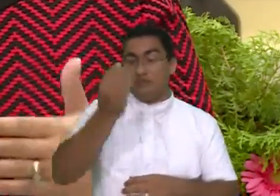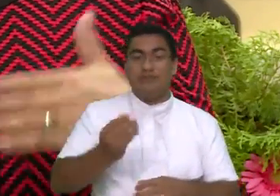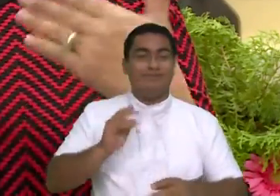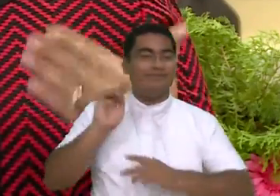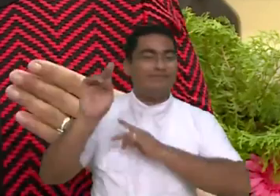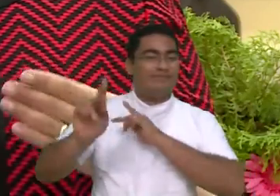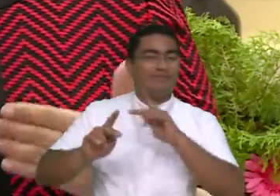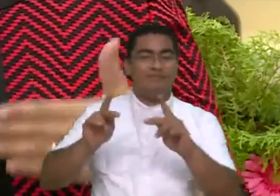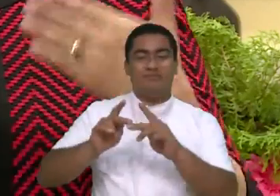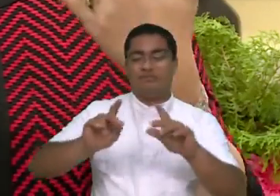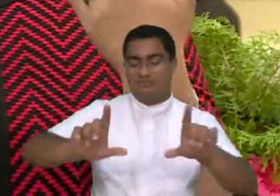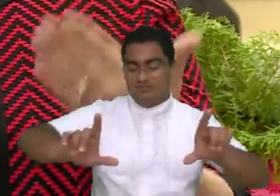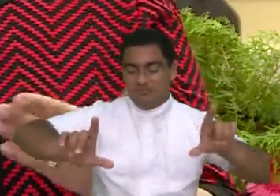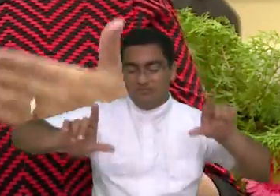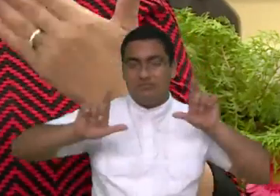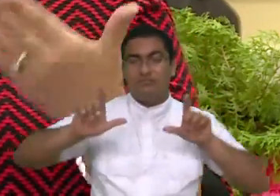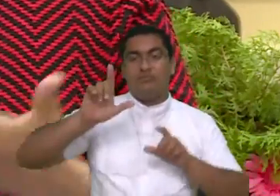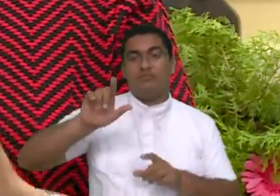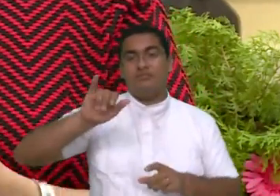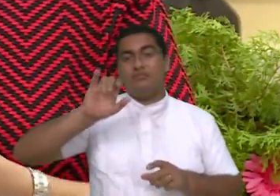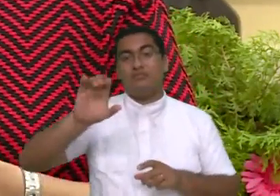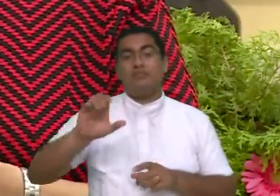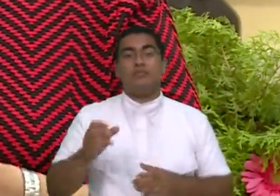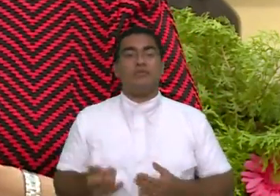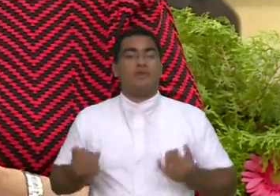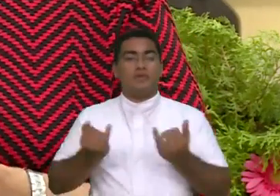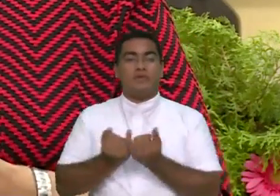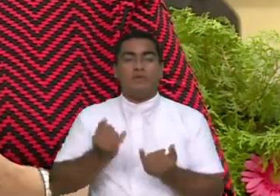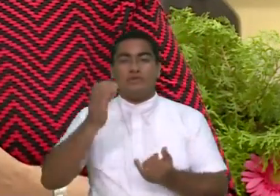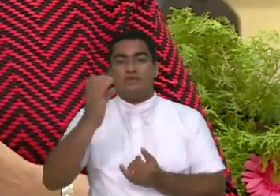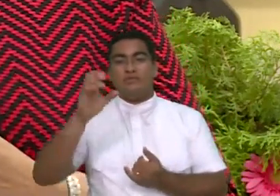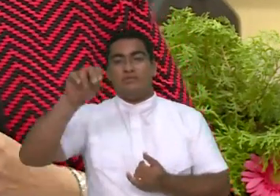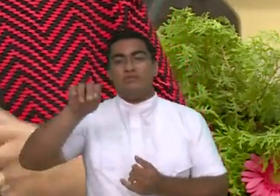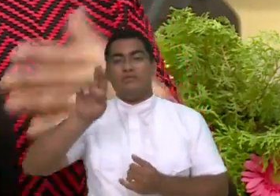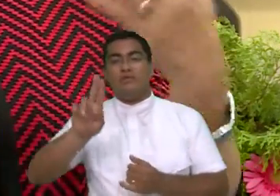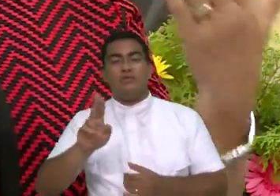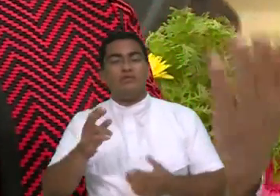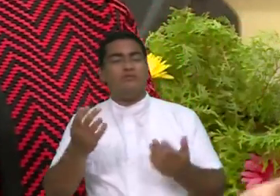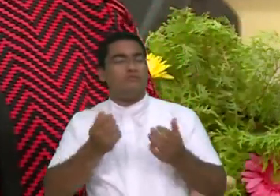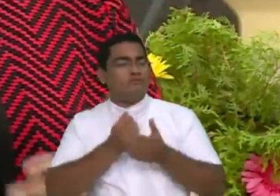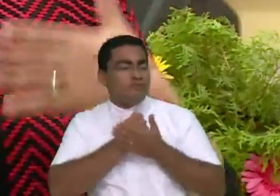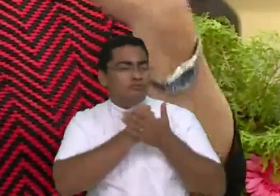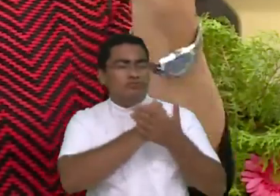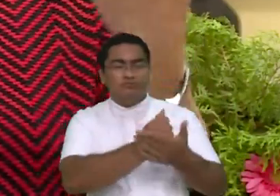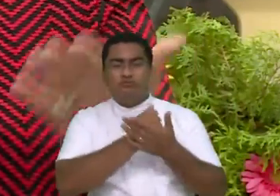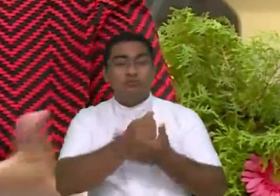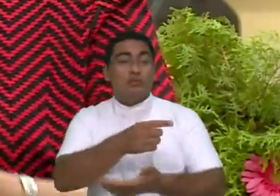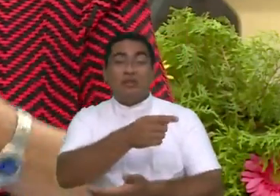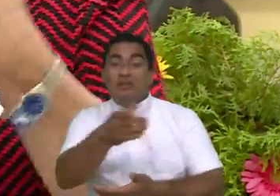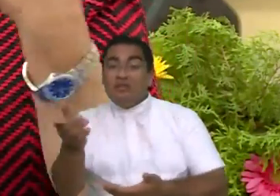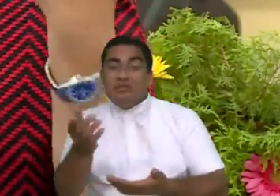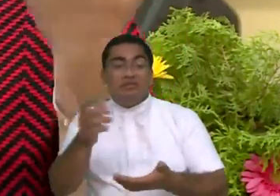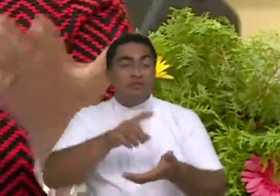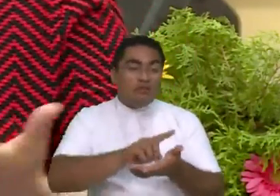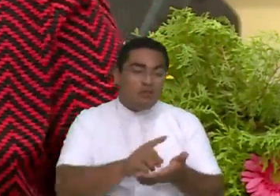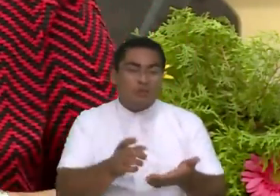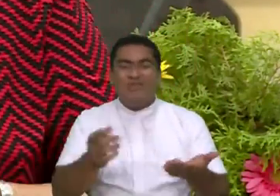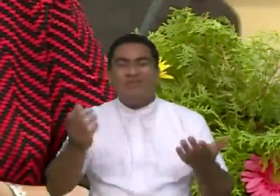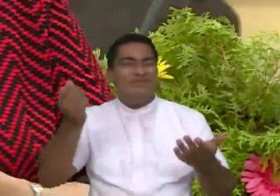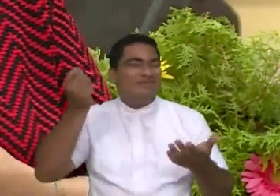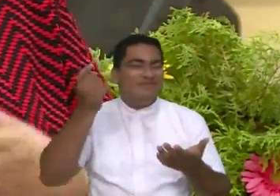eso nosotros vamos a estar muy cerca de ustedes, porque cualquier duda, cualquier inquietud,